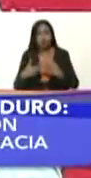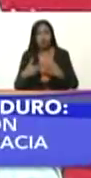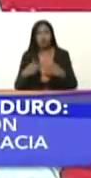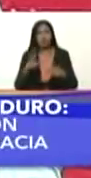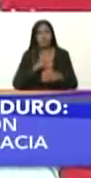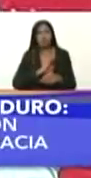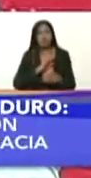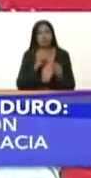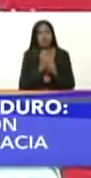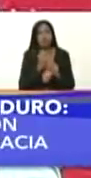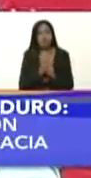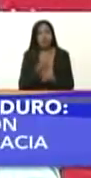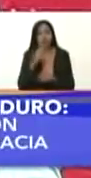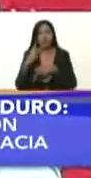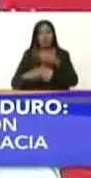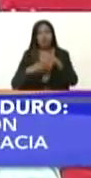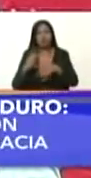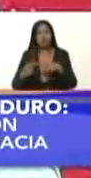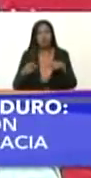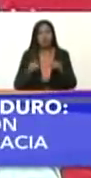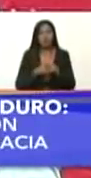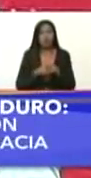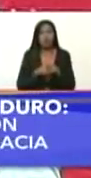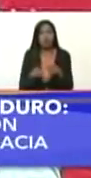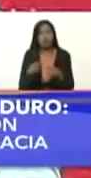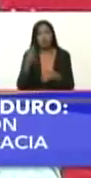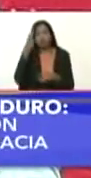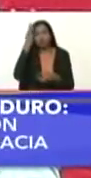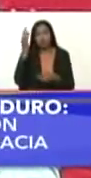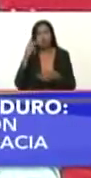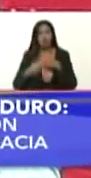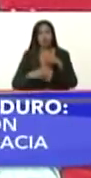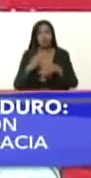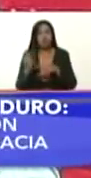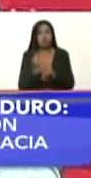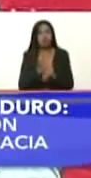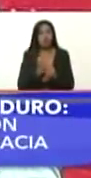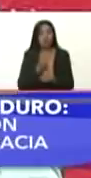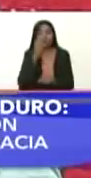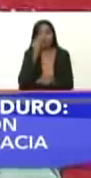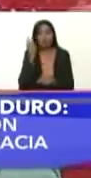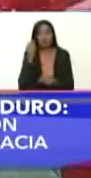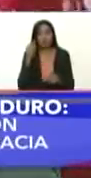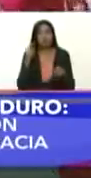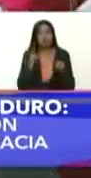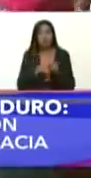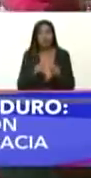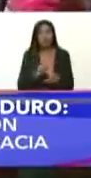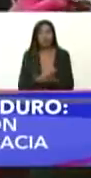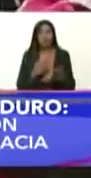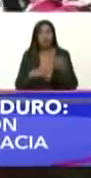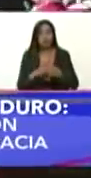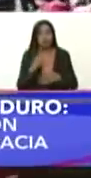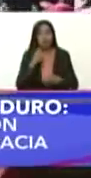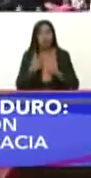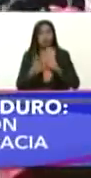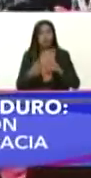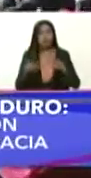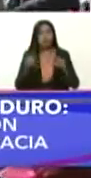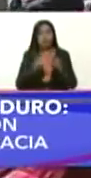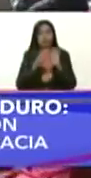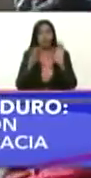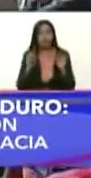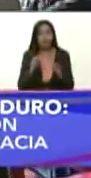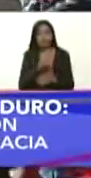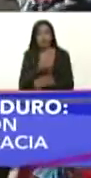socialismo obrero, el socialismo productivo, son los consejos productivos de trabajadores y trabajadoras. Así y lo vamos a demostrar